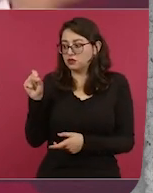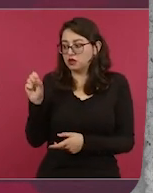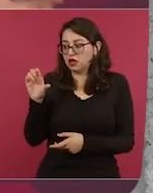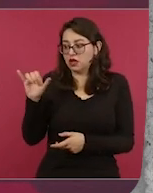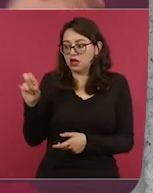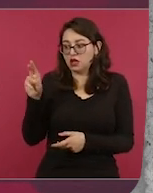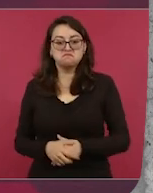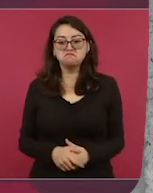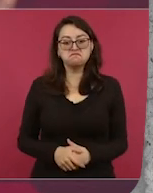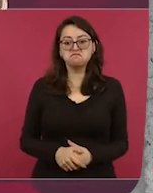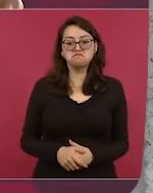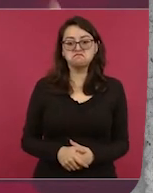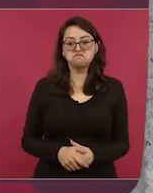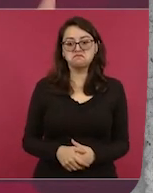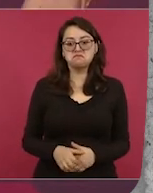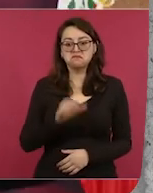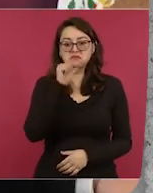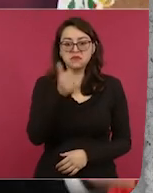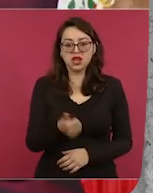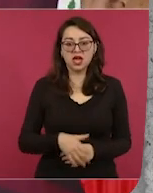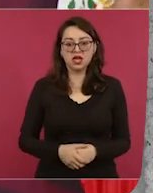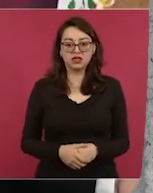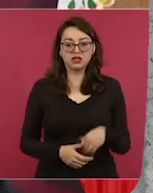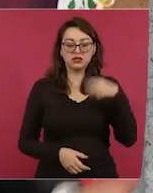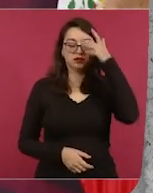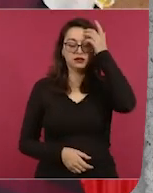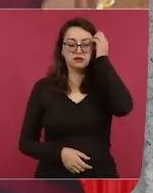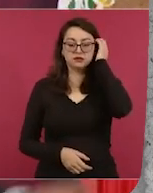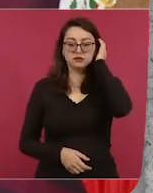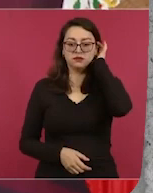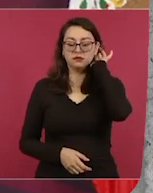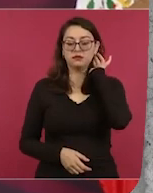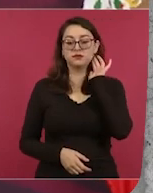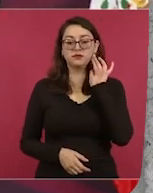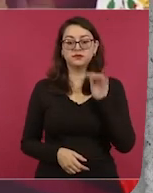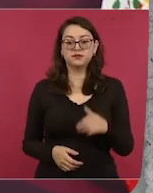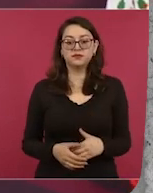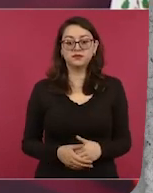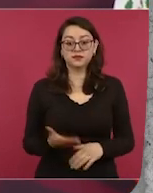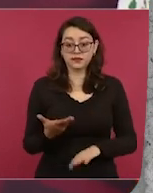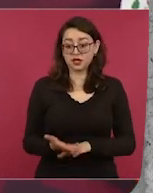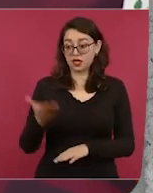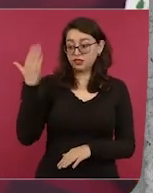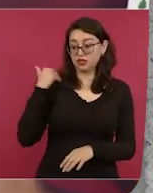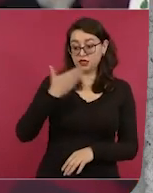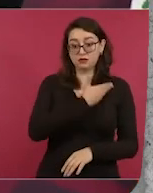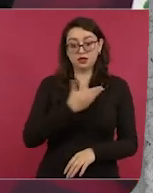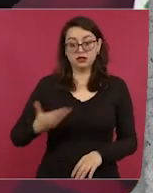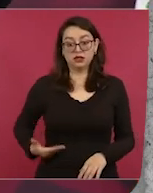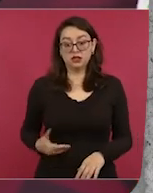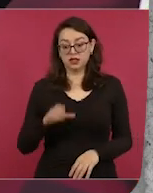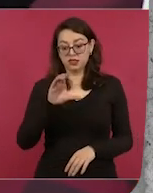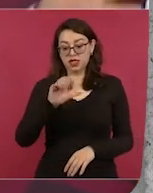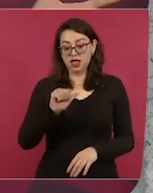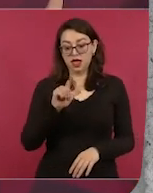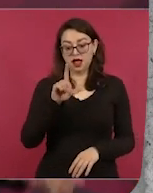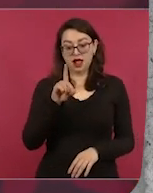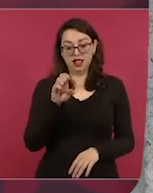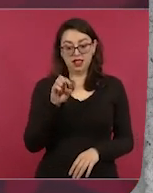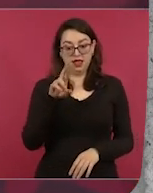no se modifica si no se resuelve el problema de esa ley que aprobó Calderón con